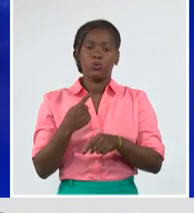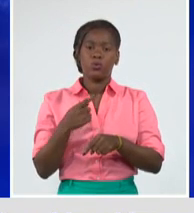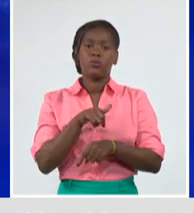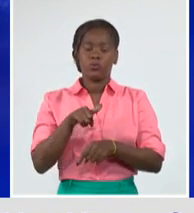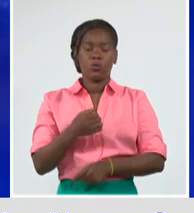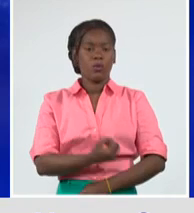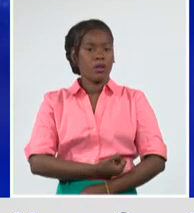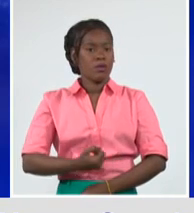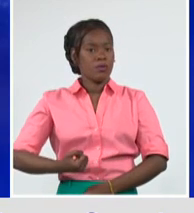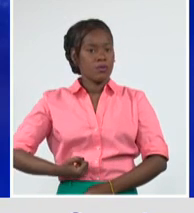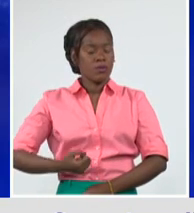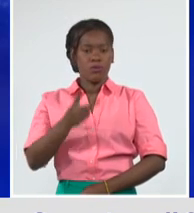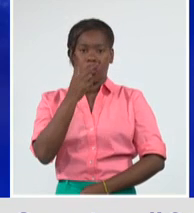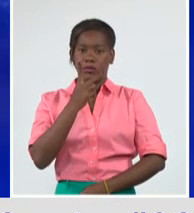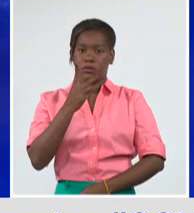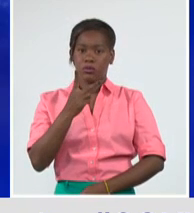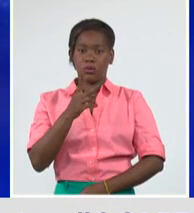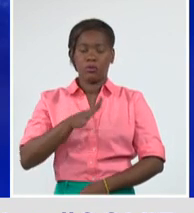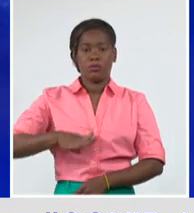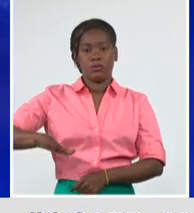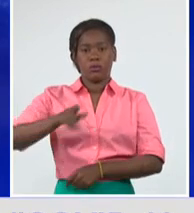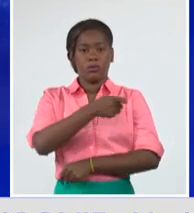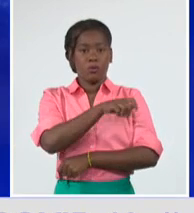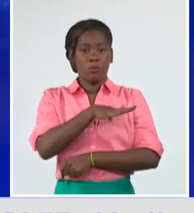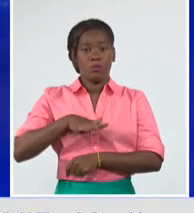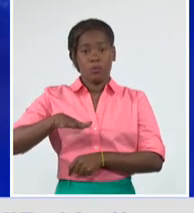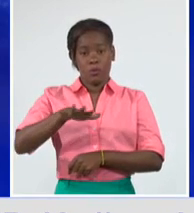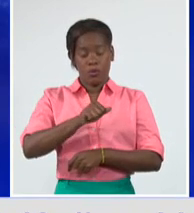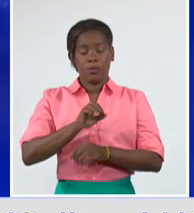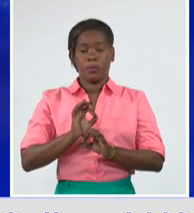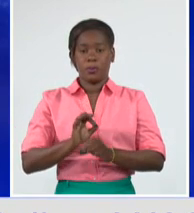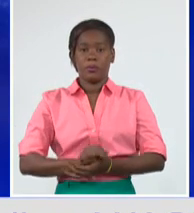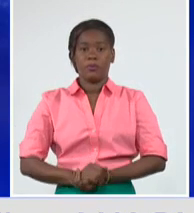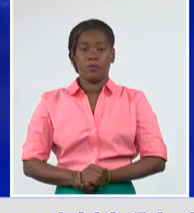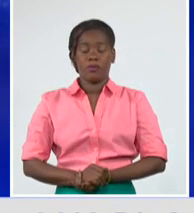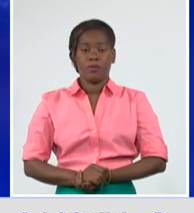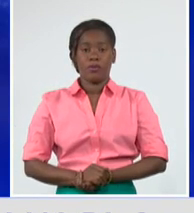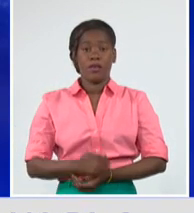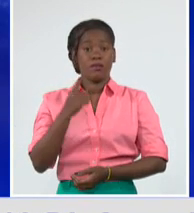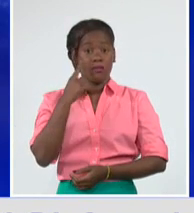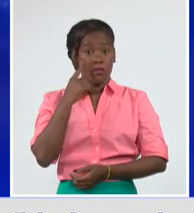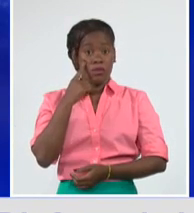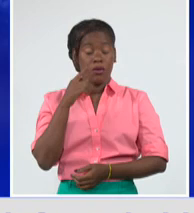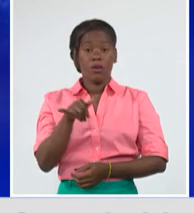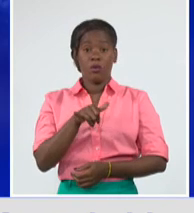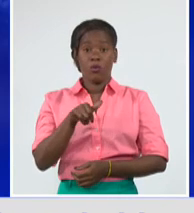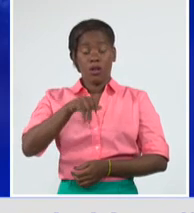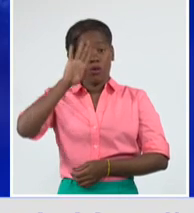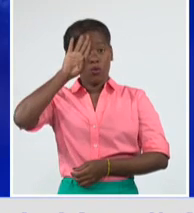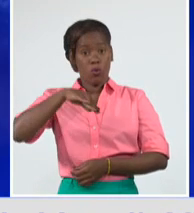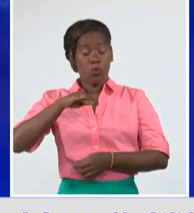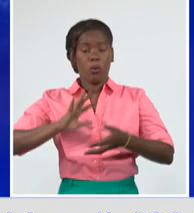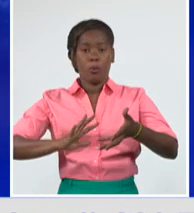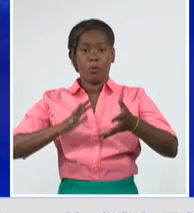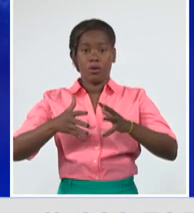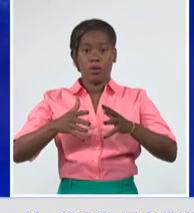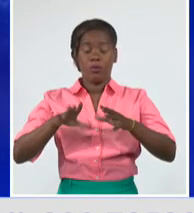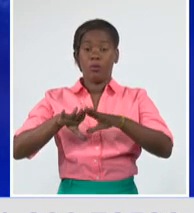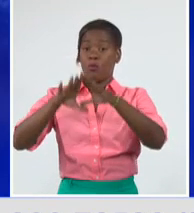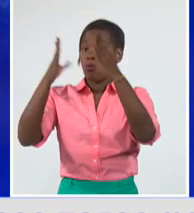una situación epidemiológica muy compleja, no diferente a la que está enfrentando el mundo, pero bueno, nosotros en